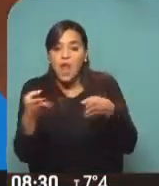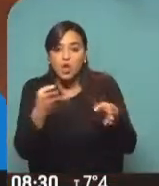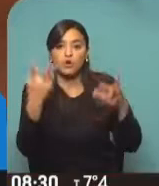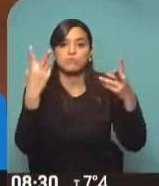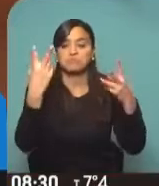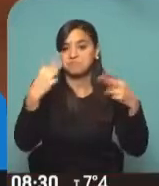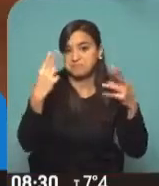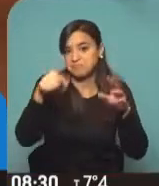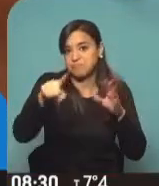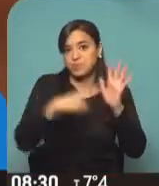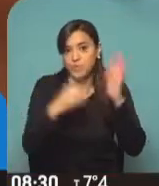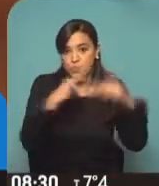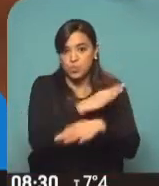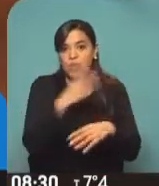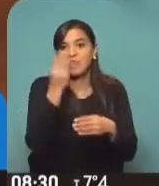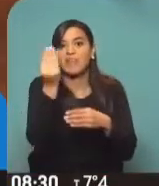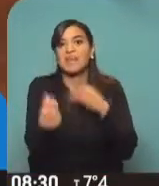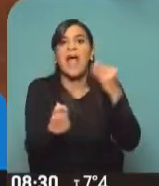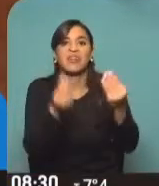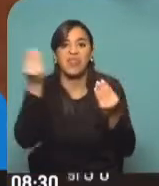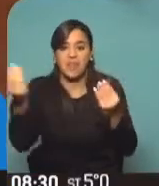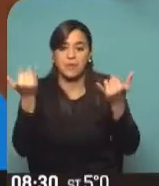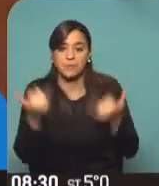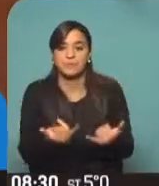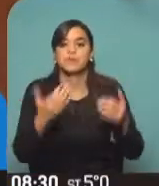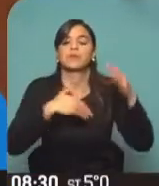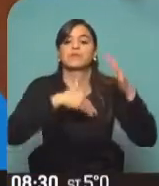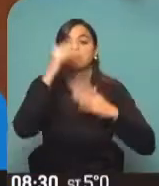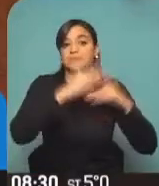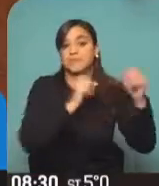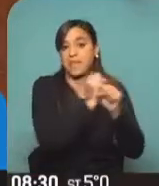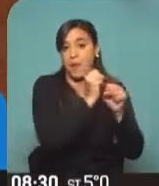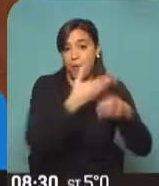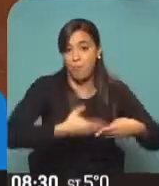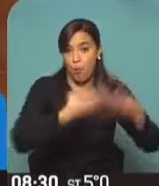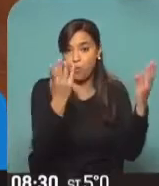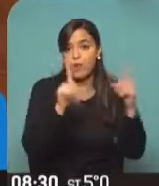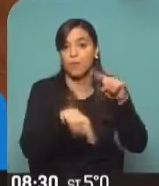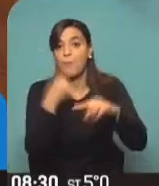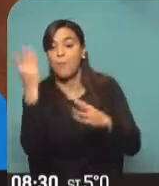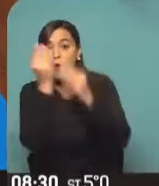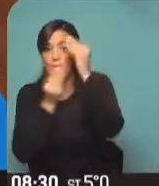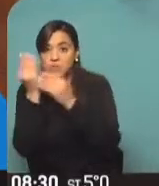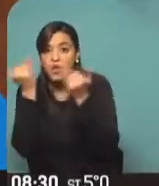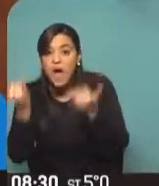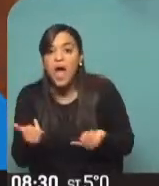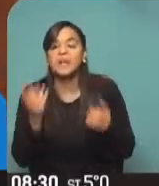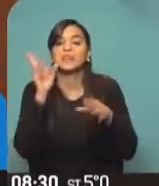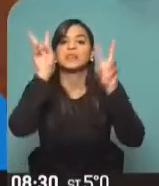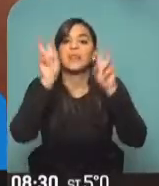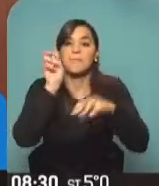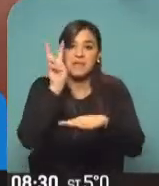de buenos sedes de los diferentes candidatos por un lado está la obra pública en la ciudad por el otro lado hay preocupación tema seguridad